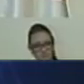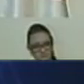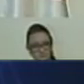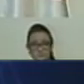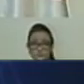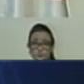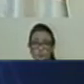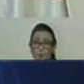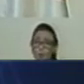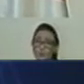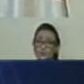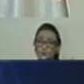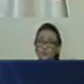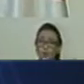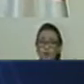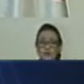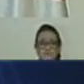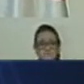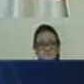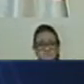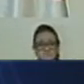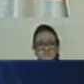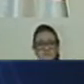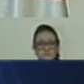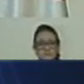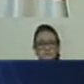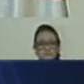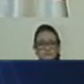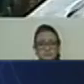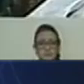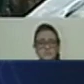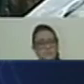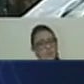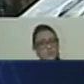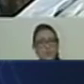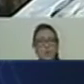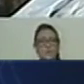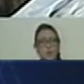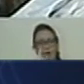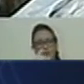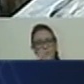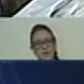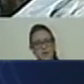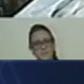Constitución aprobada por nuestro pueblo en el año 99? ¿Por qué se contempla